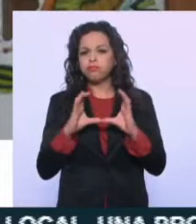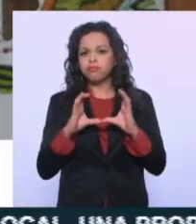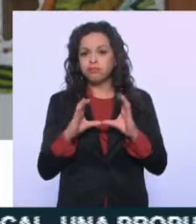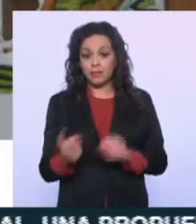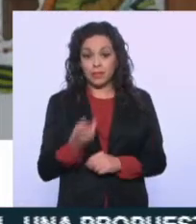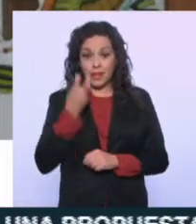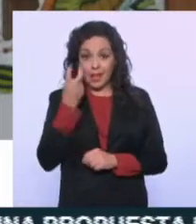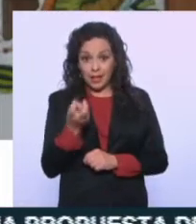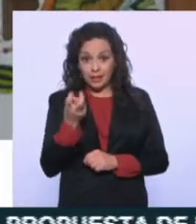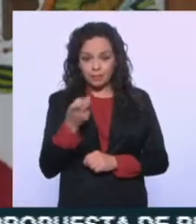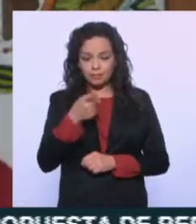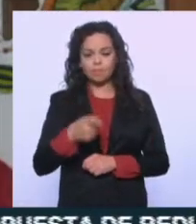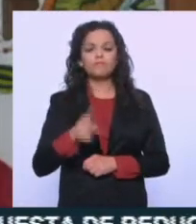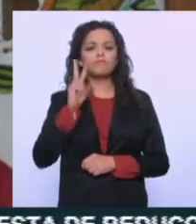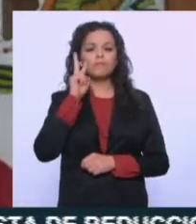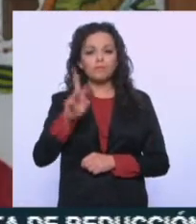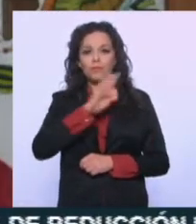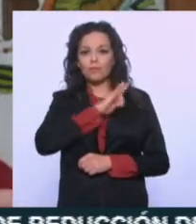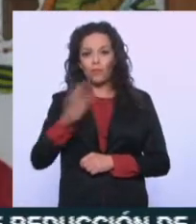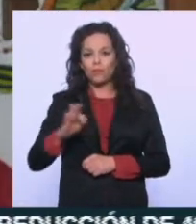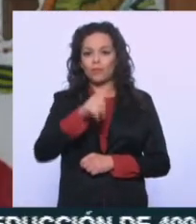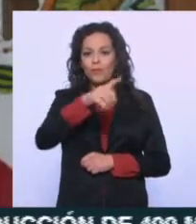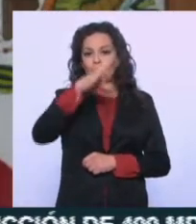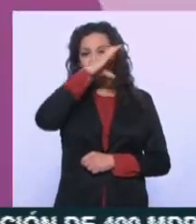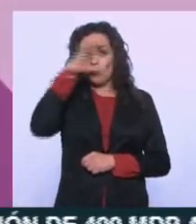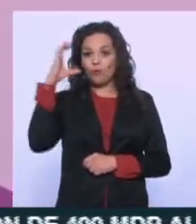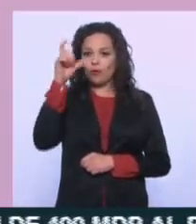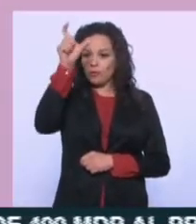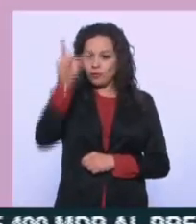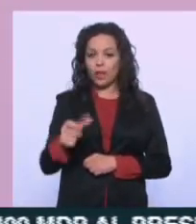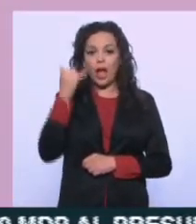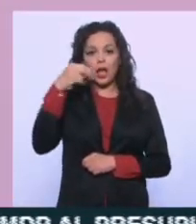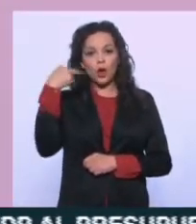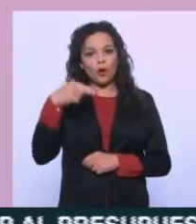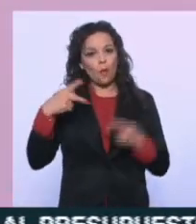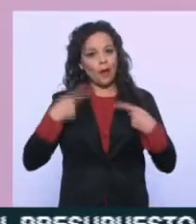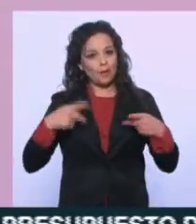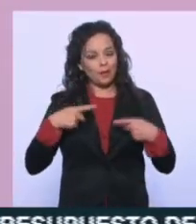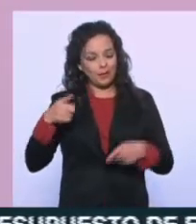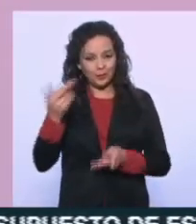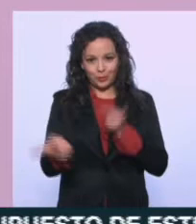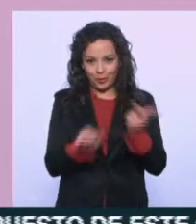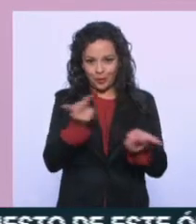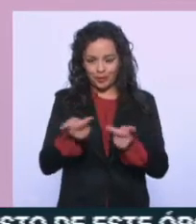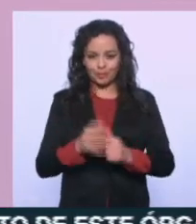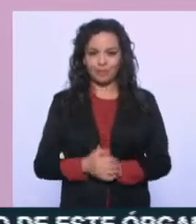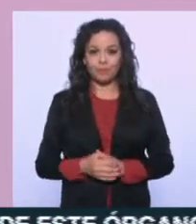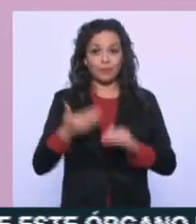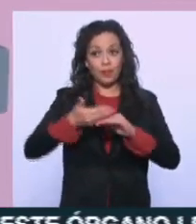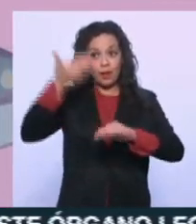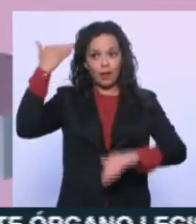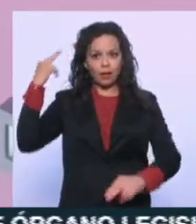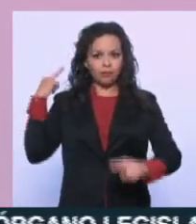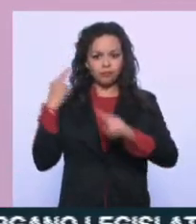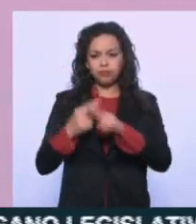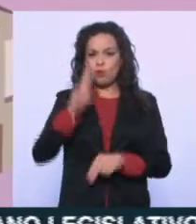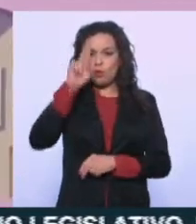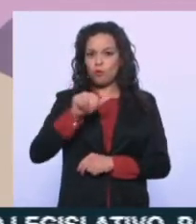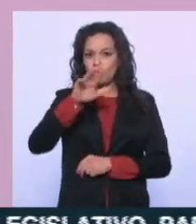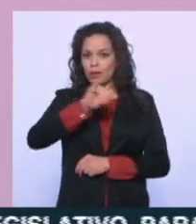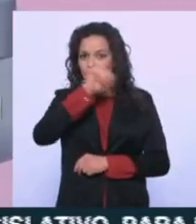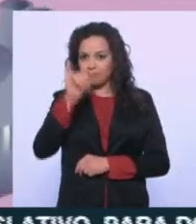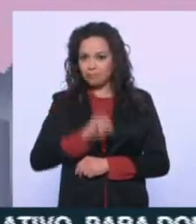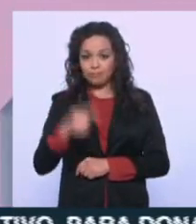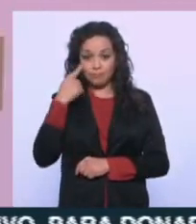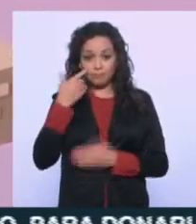se va a desplegar tanto la fotografía de esa persona como su nombre. Se trata de un censo como nunca antes. Los entrevistadores, además de presentarse